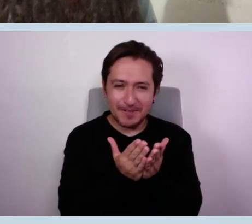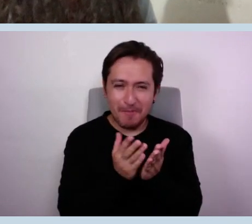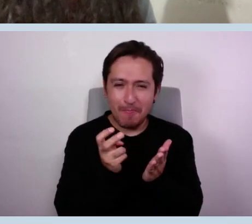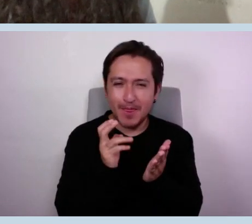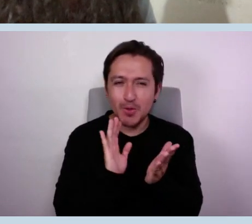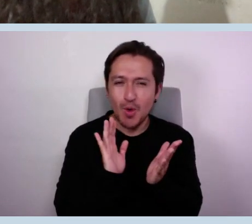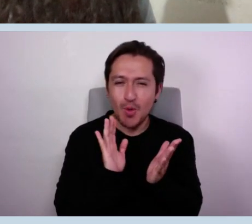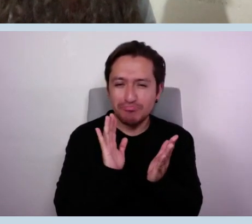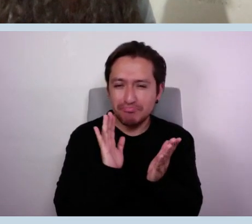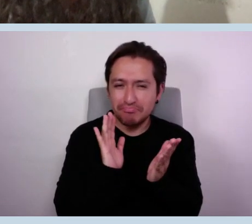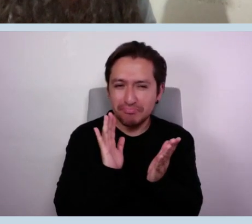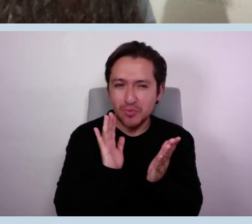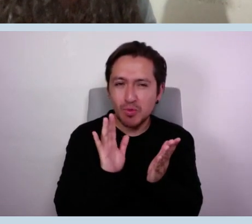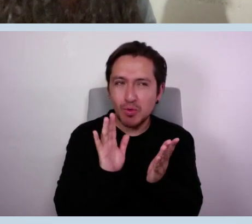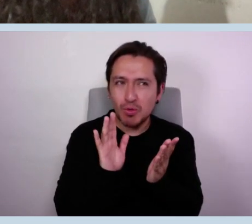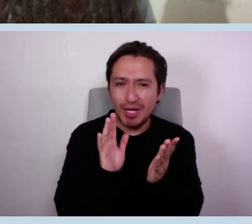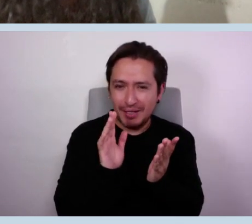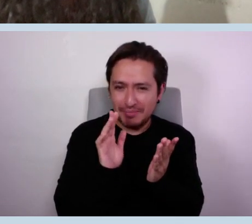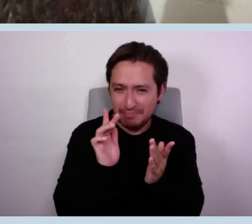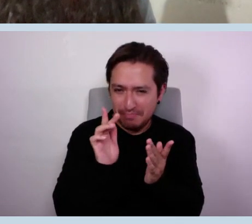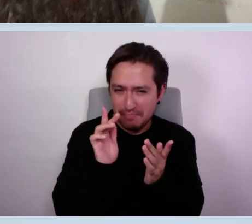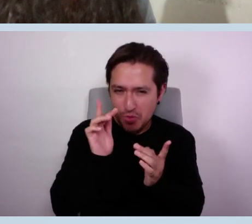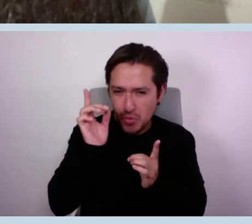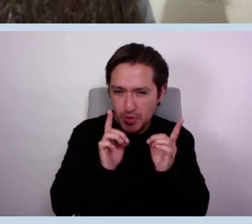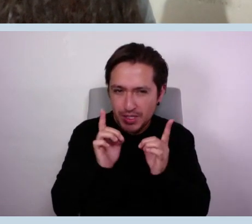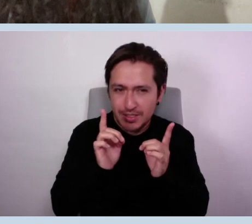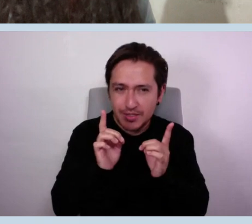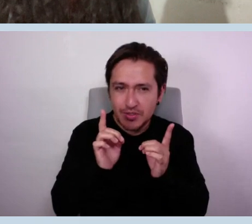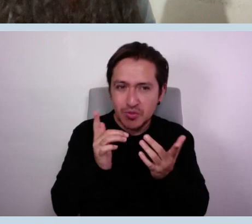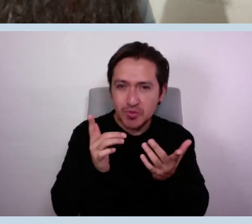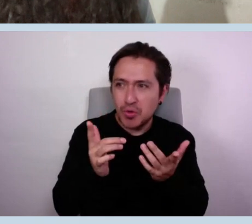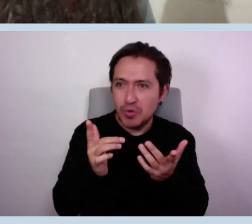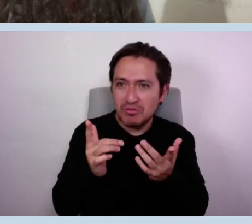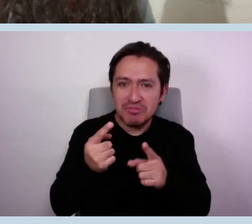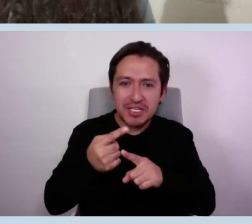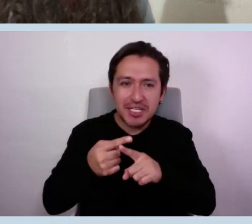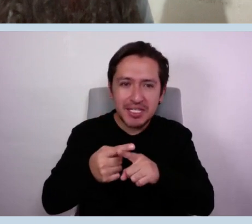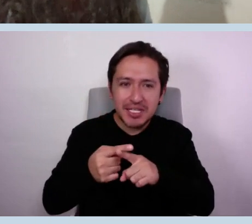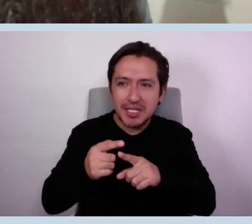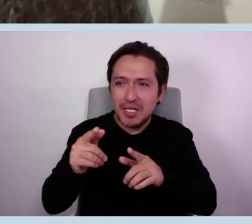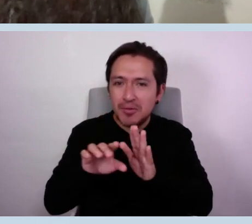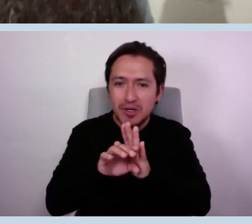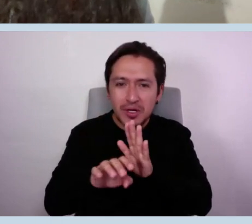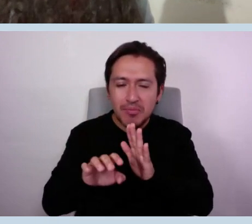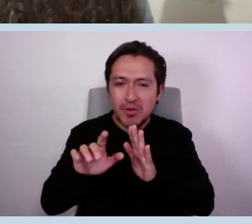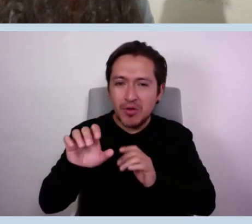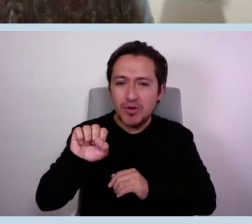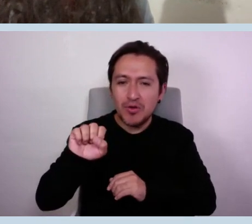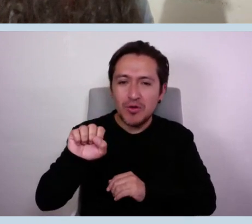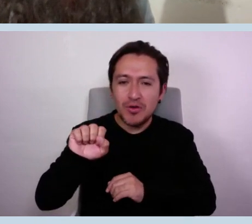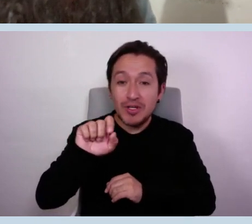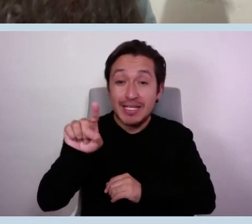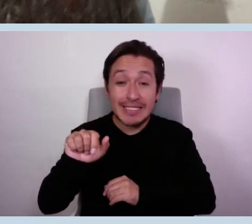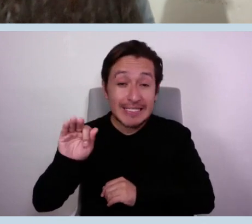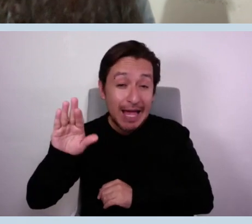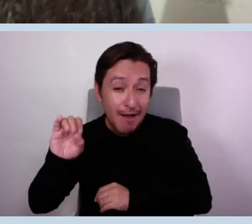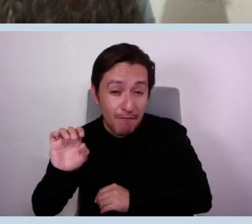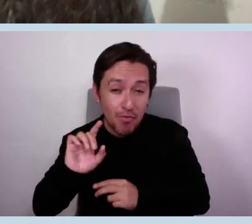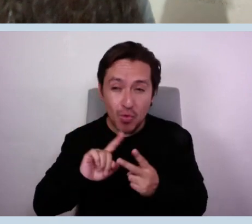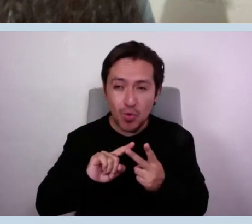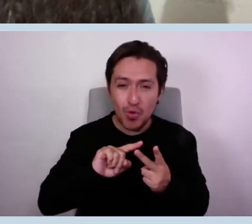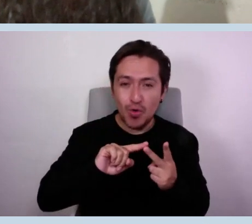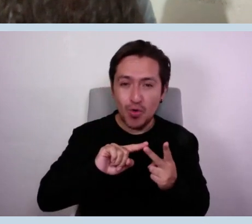sea este Safo o sea Ángeles Cruz no entonces